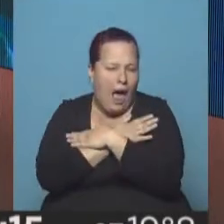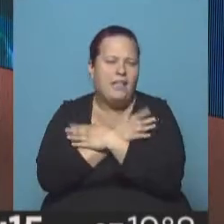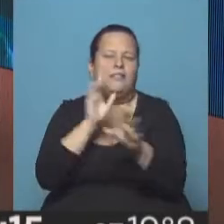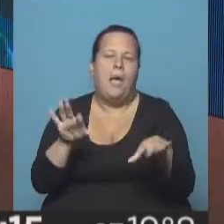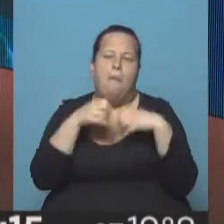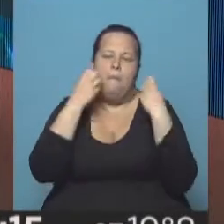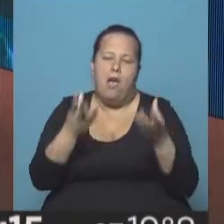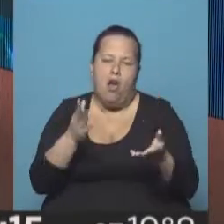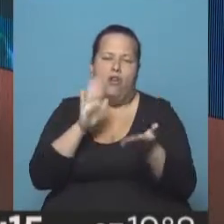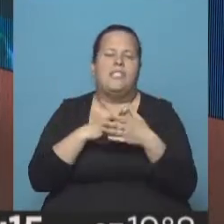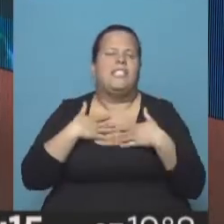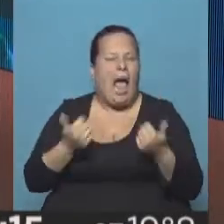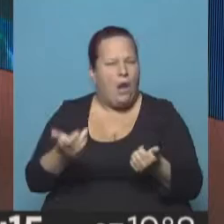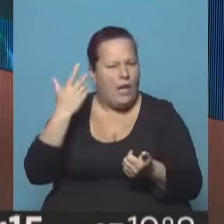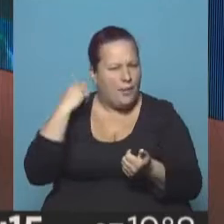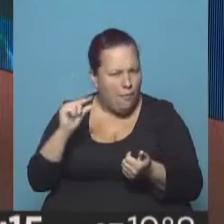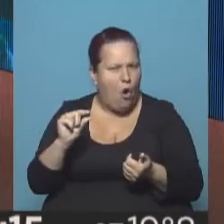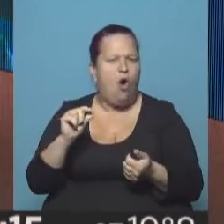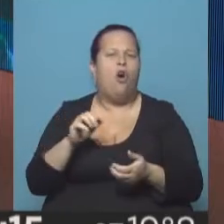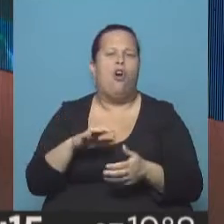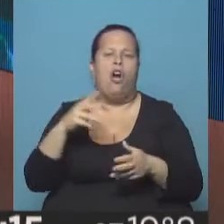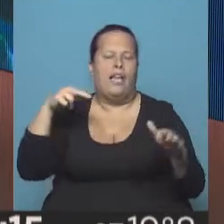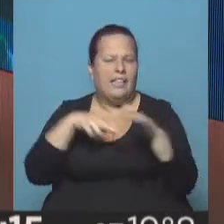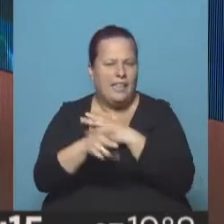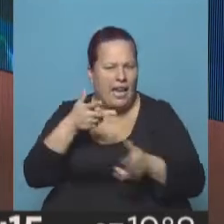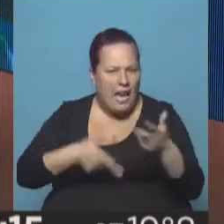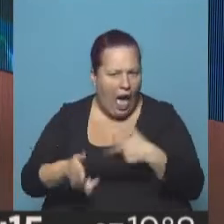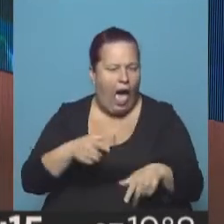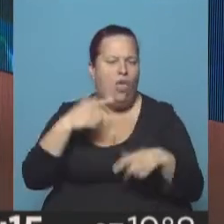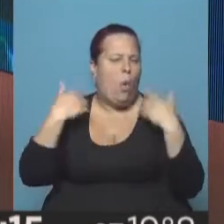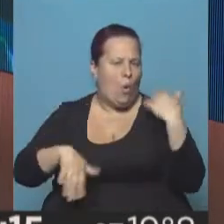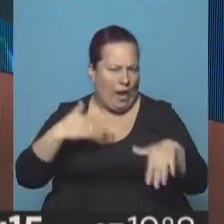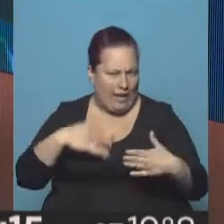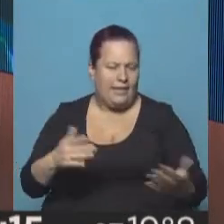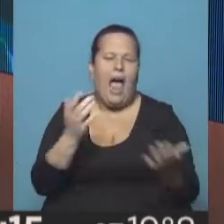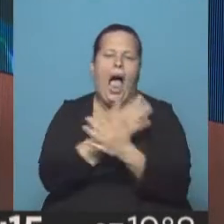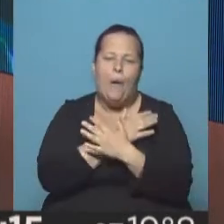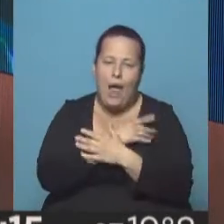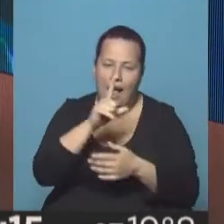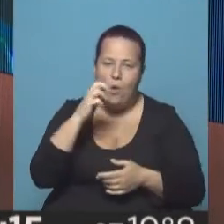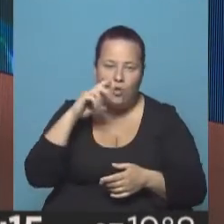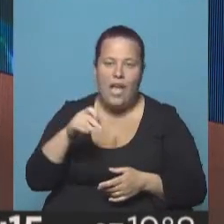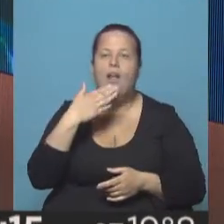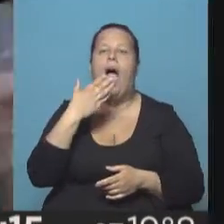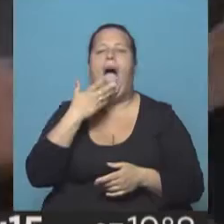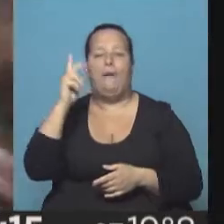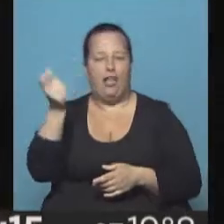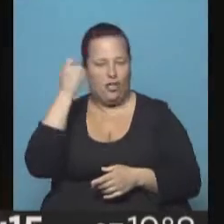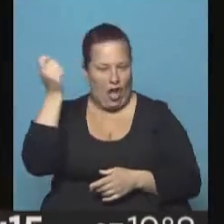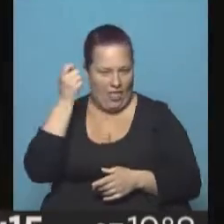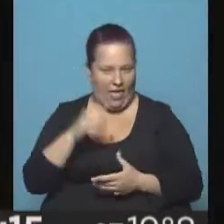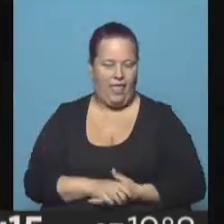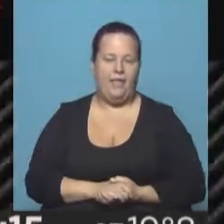recuperándose su estado de salud hace muy poquito tuvo una intervención quirúrgica de urgencia el abrazo para luciano y la voz de la zona